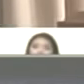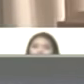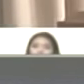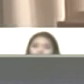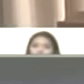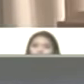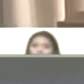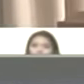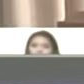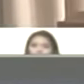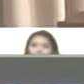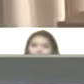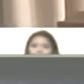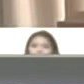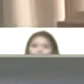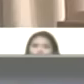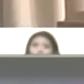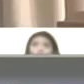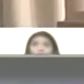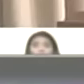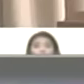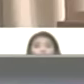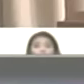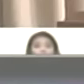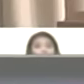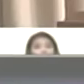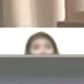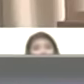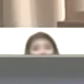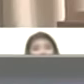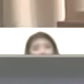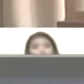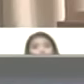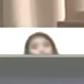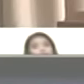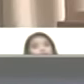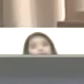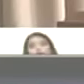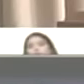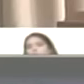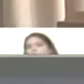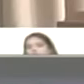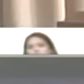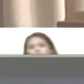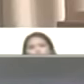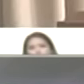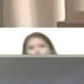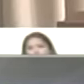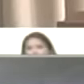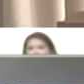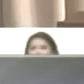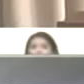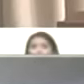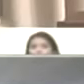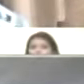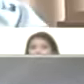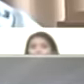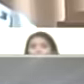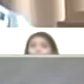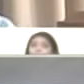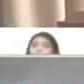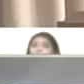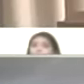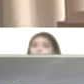este transformador es muy necesario, toda vez que compensa, nivela cualquier tensión alta o baja que haya. Y